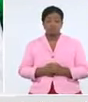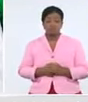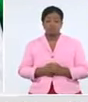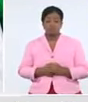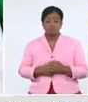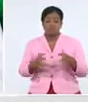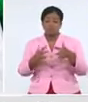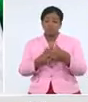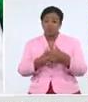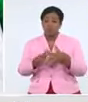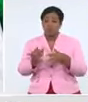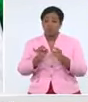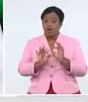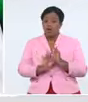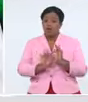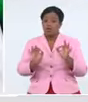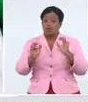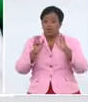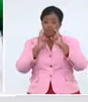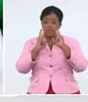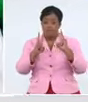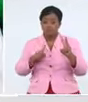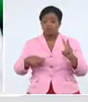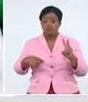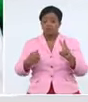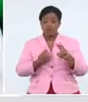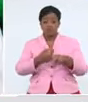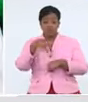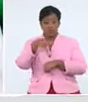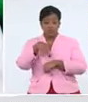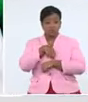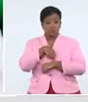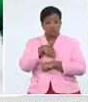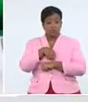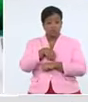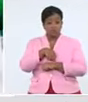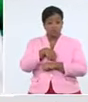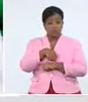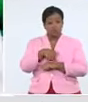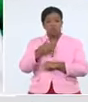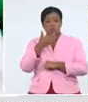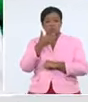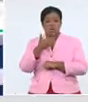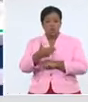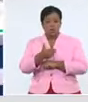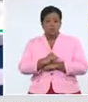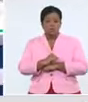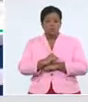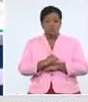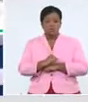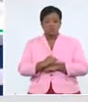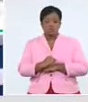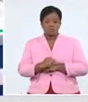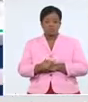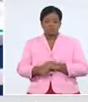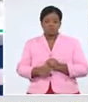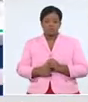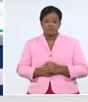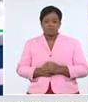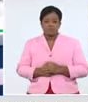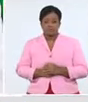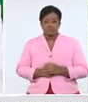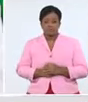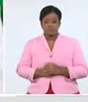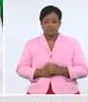la calidad de vida. Nosotros estamos en un momento, o sea, estamos no solamente